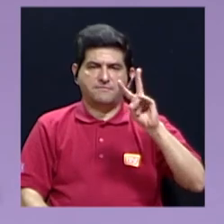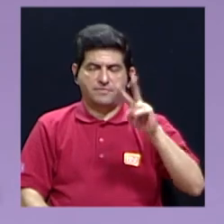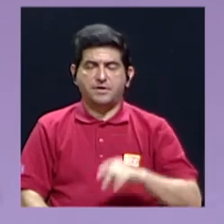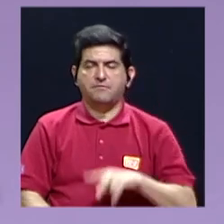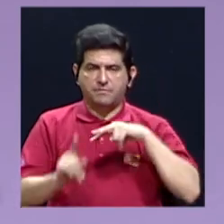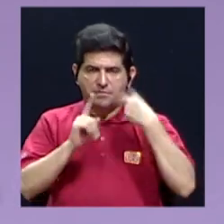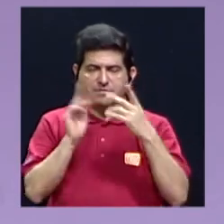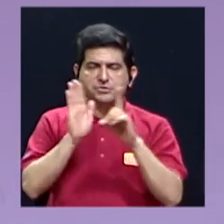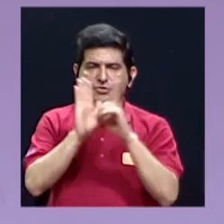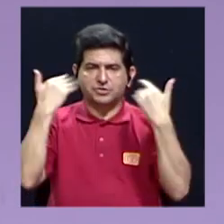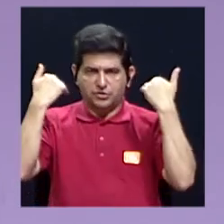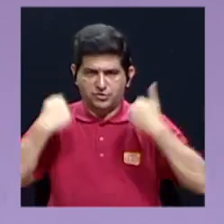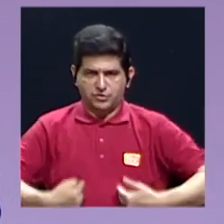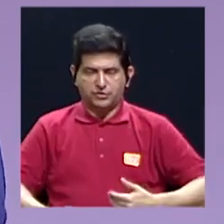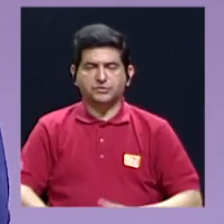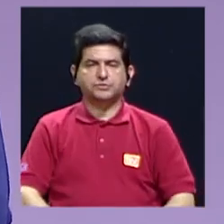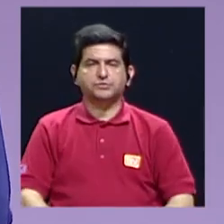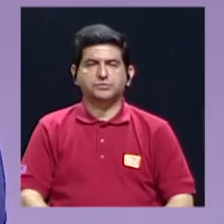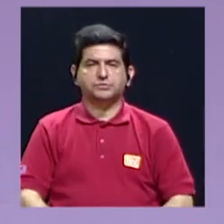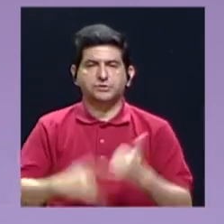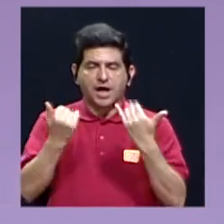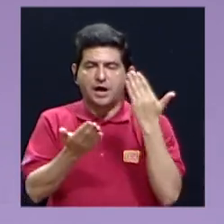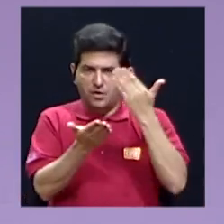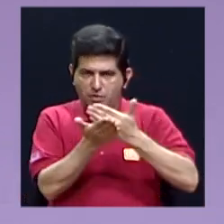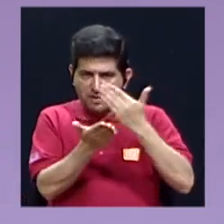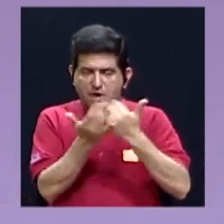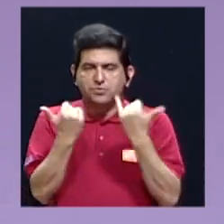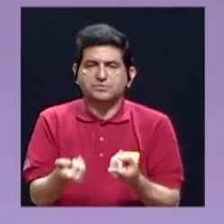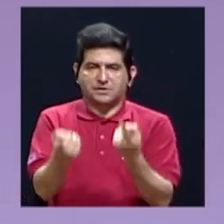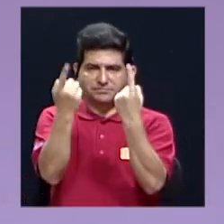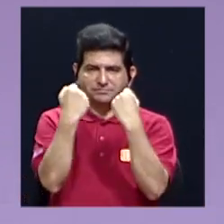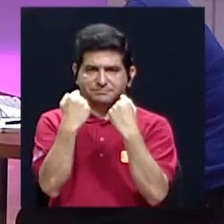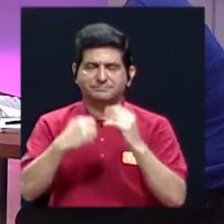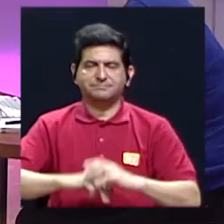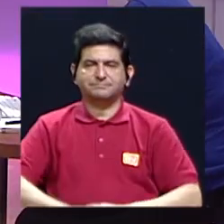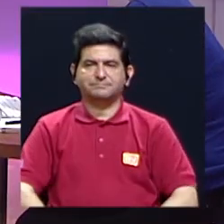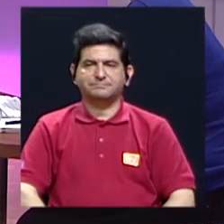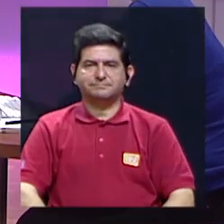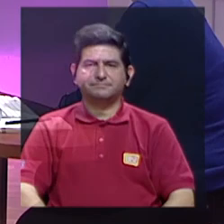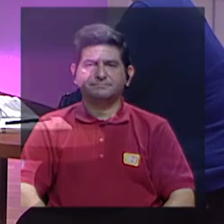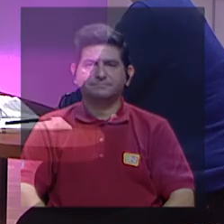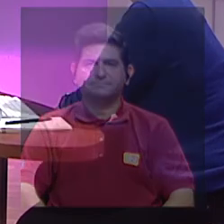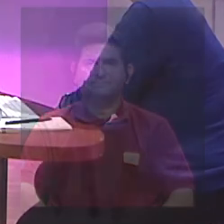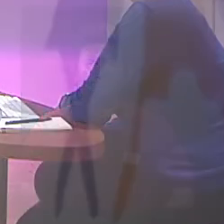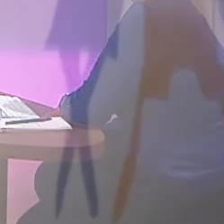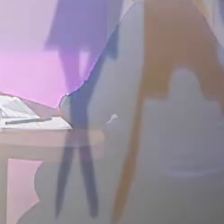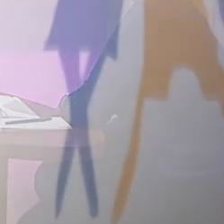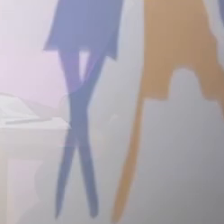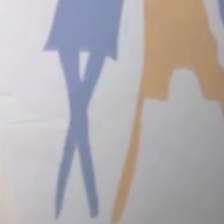una perspectiva de los derechos humanos. Vamos a ir a un pequeño corte y ya regresamos.